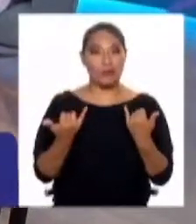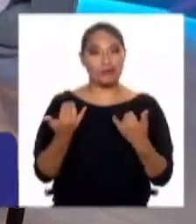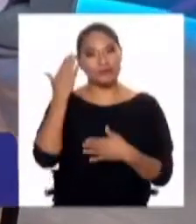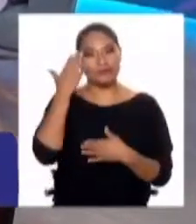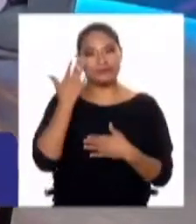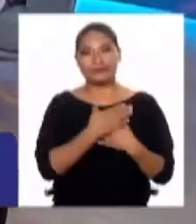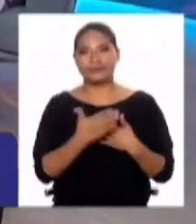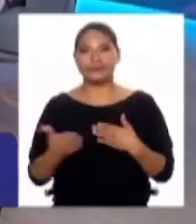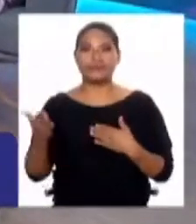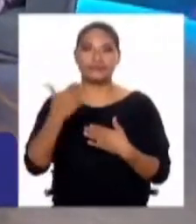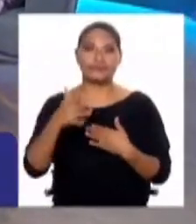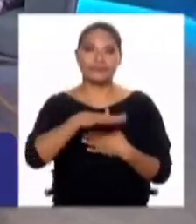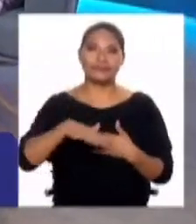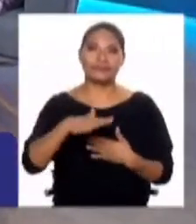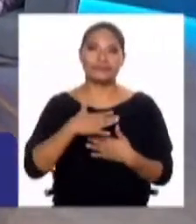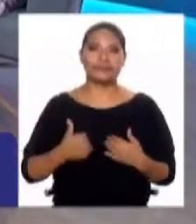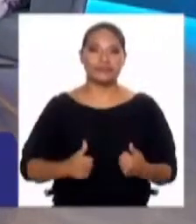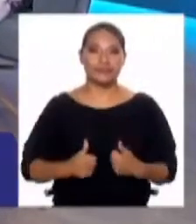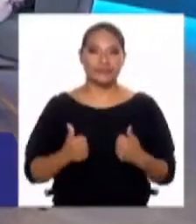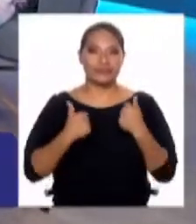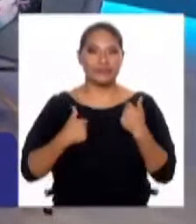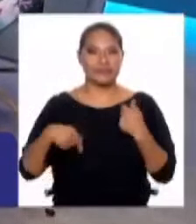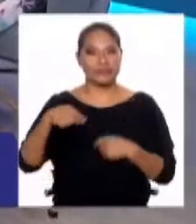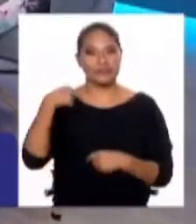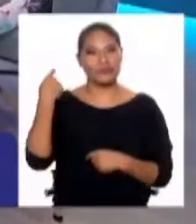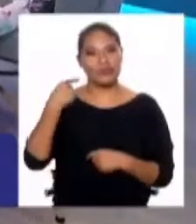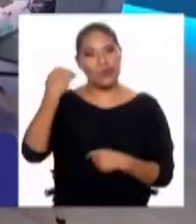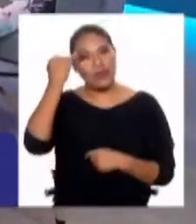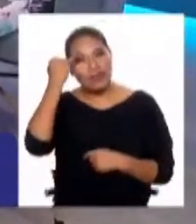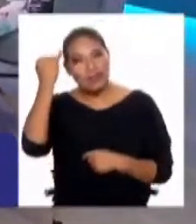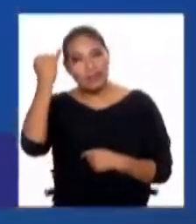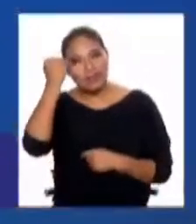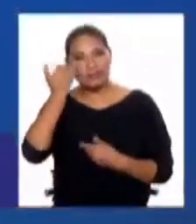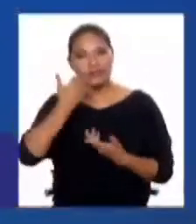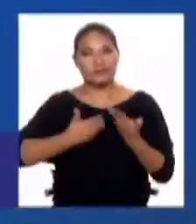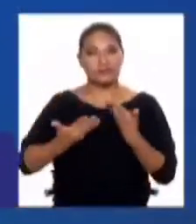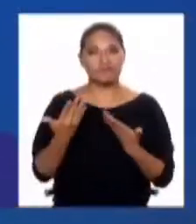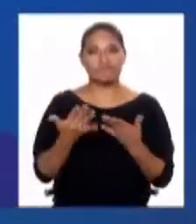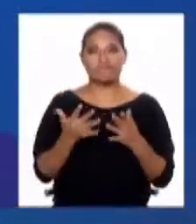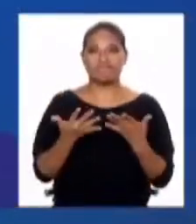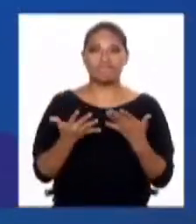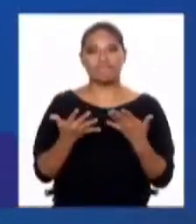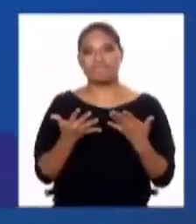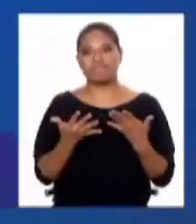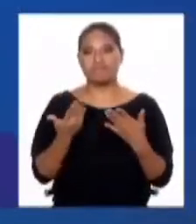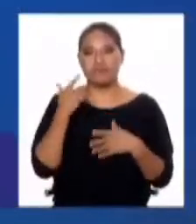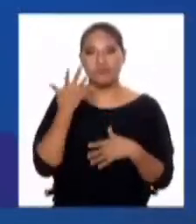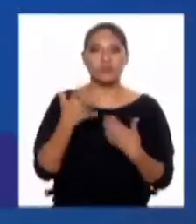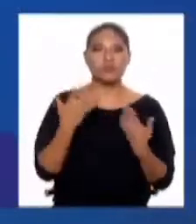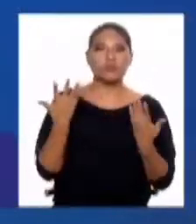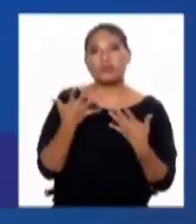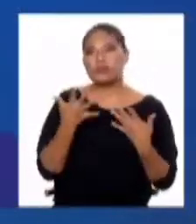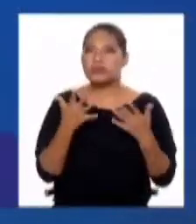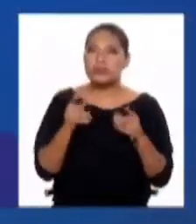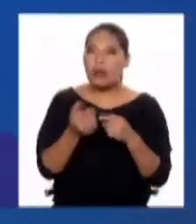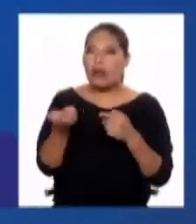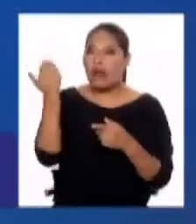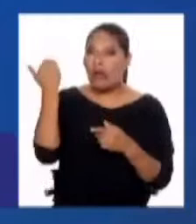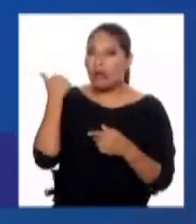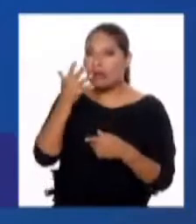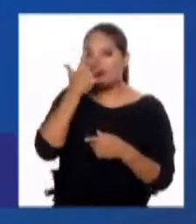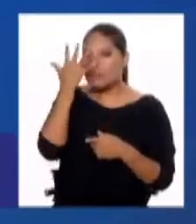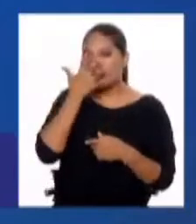viviendo un momento ideológico en el que son más o menos los blancos y los negros, y los